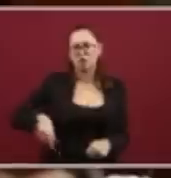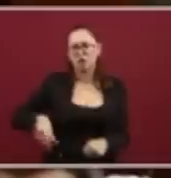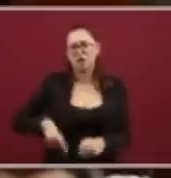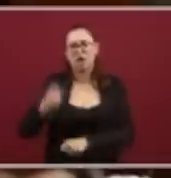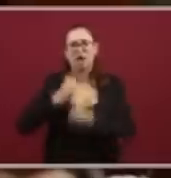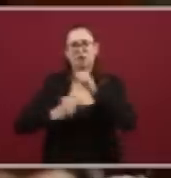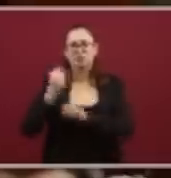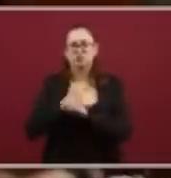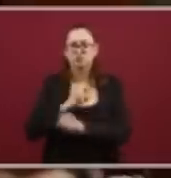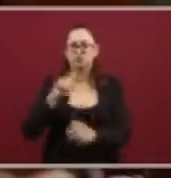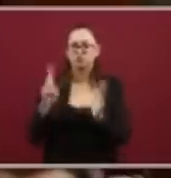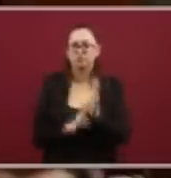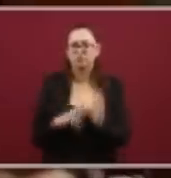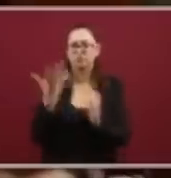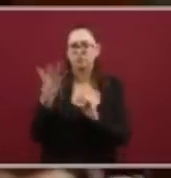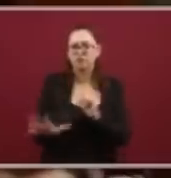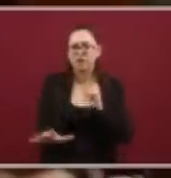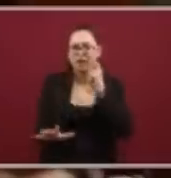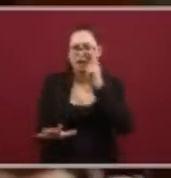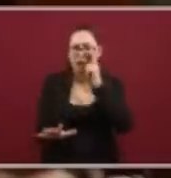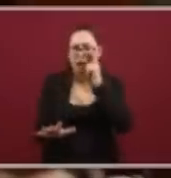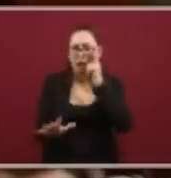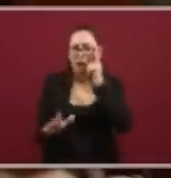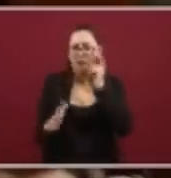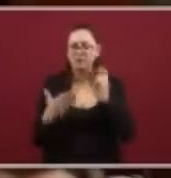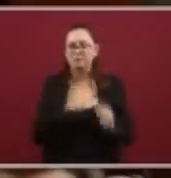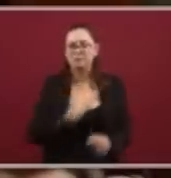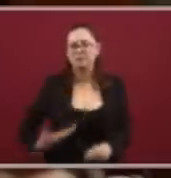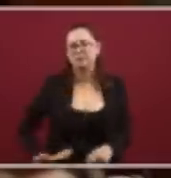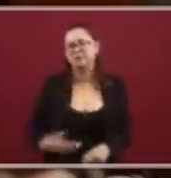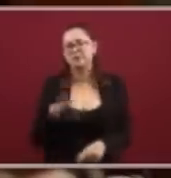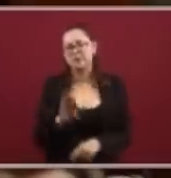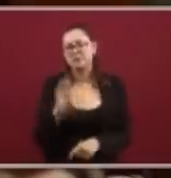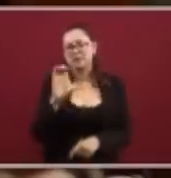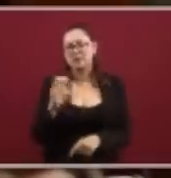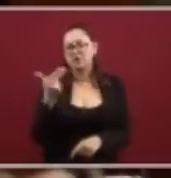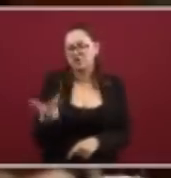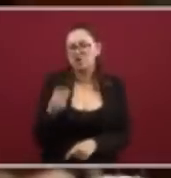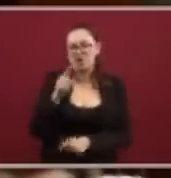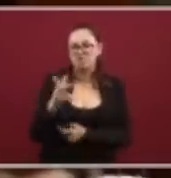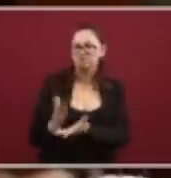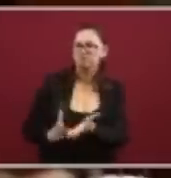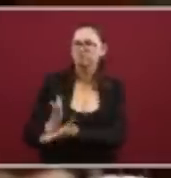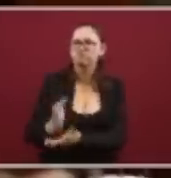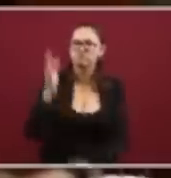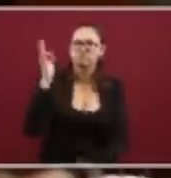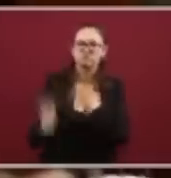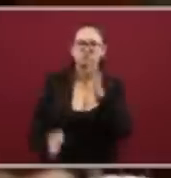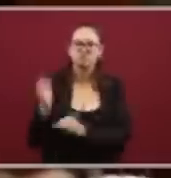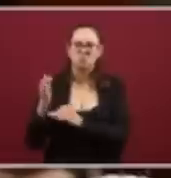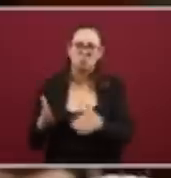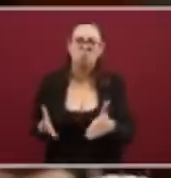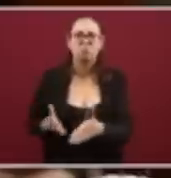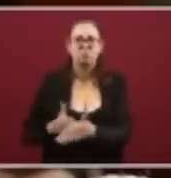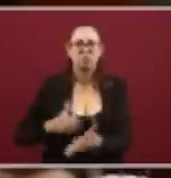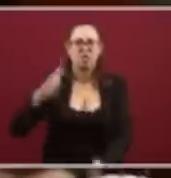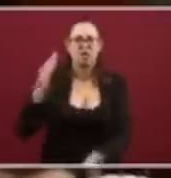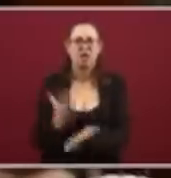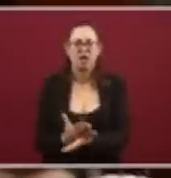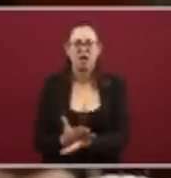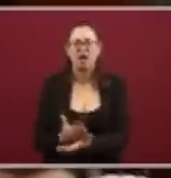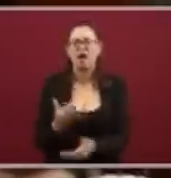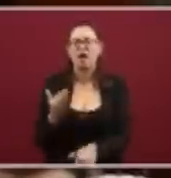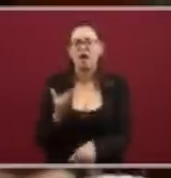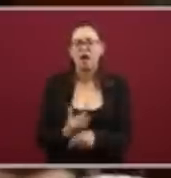2010 se dijo que el presidente calderón metió la mano en la corte para frenar este proyecto e incluso ahorita el